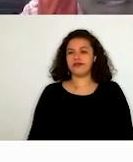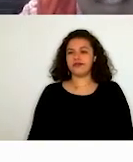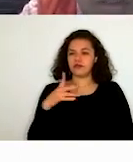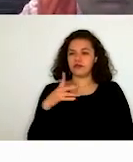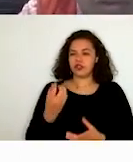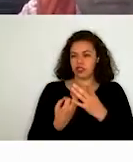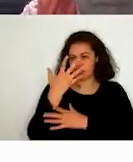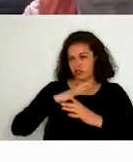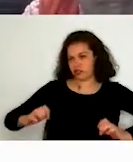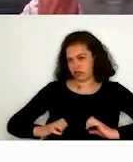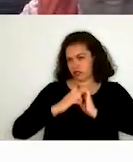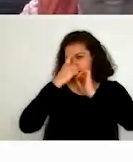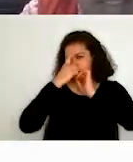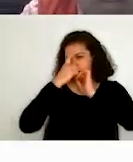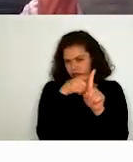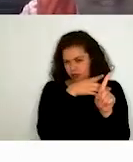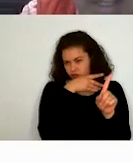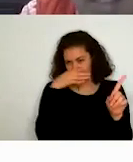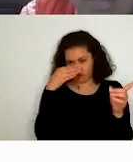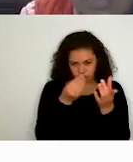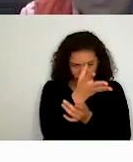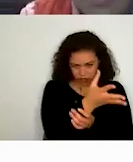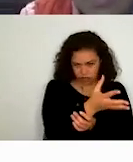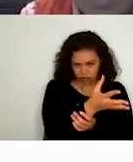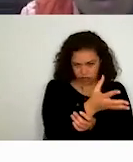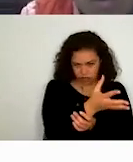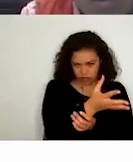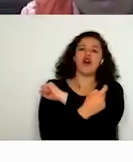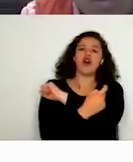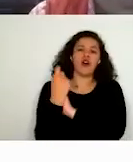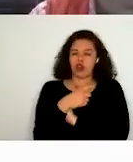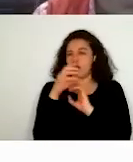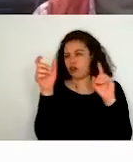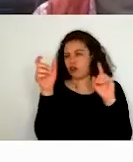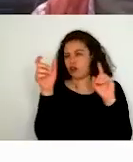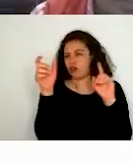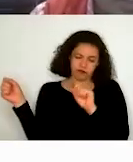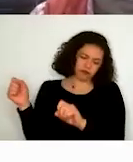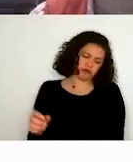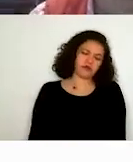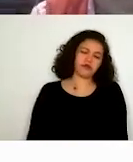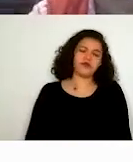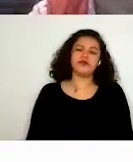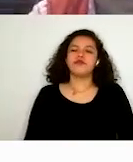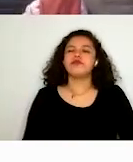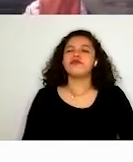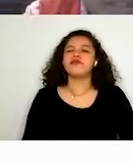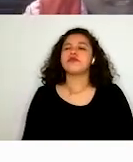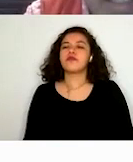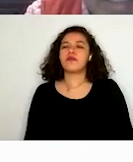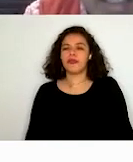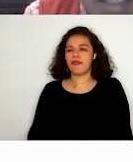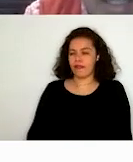en el sentido del flujo, salvo que sean automáticas o corredizas. Que las puertas sean de